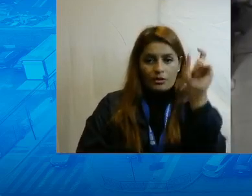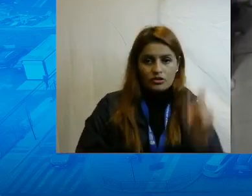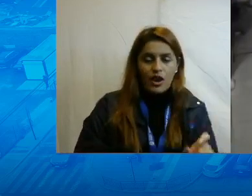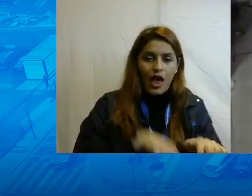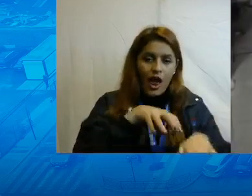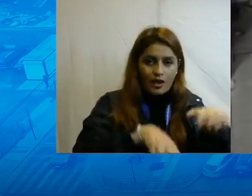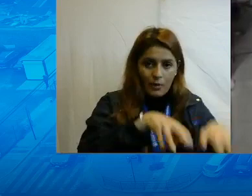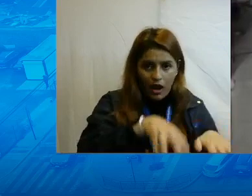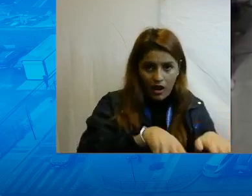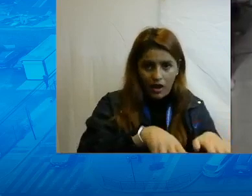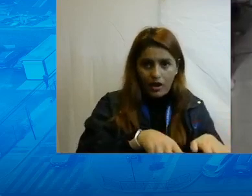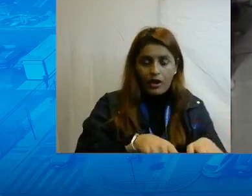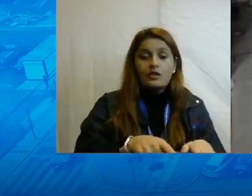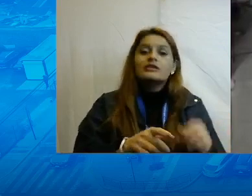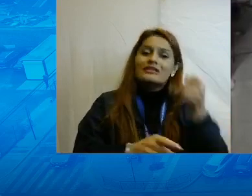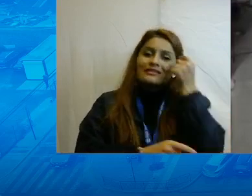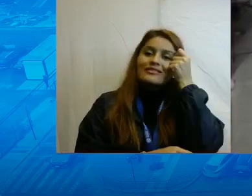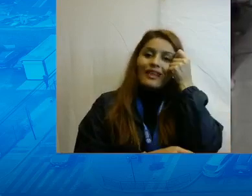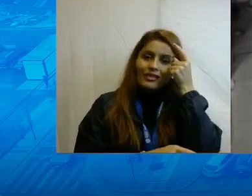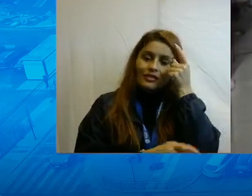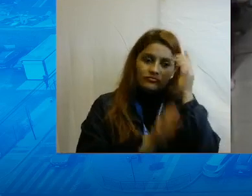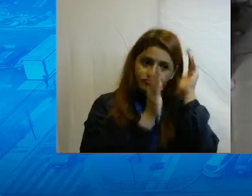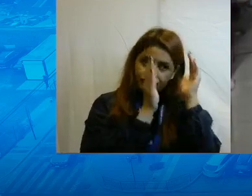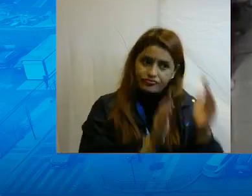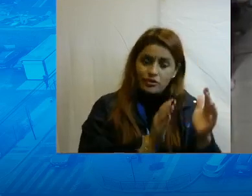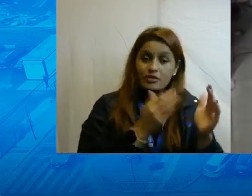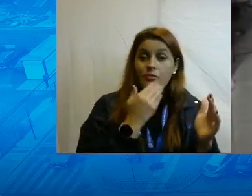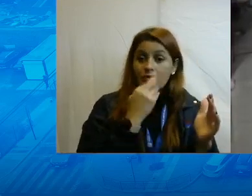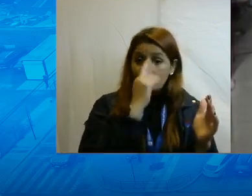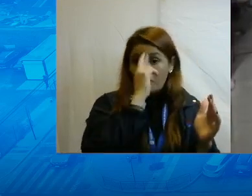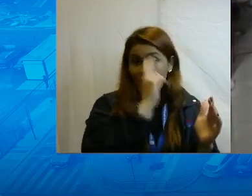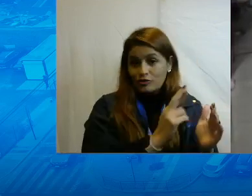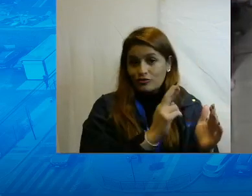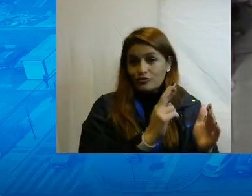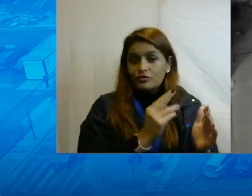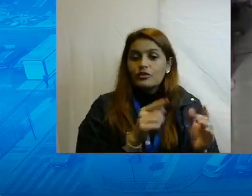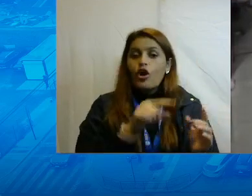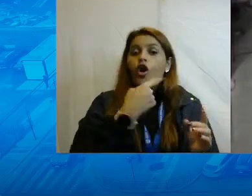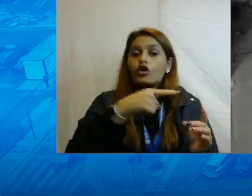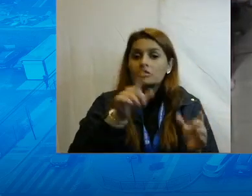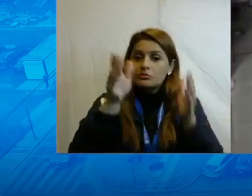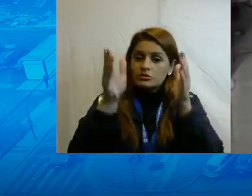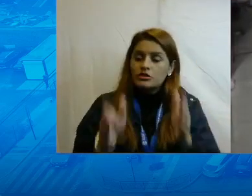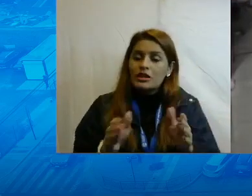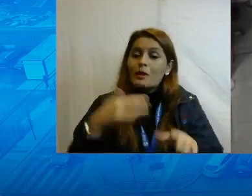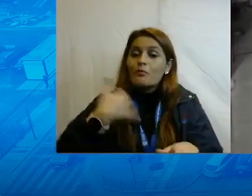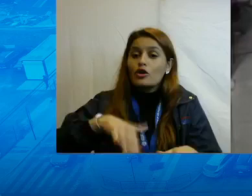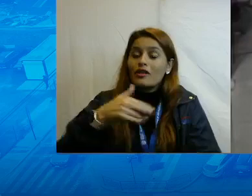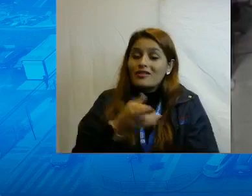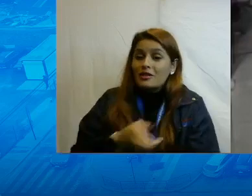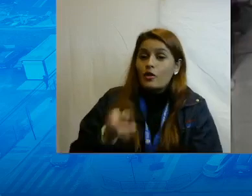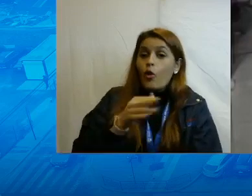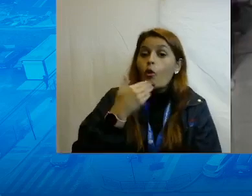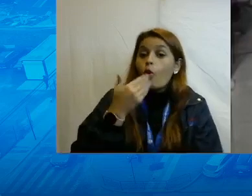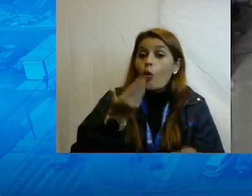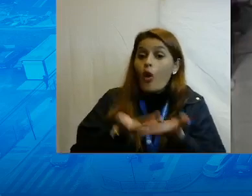entiende el caso, se entiende la preocupación. Es algo que siempre se puede ir reforzando, tal vez en cuando